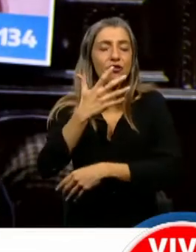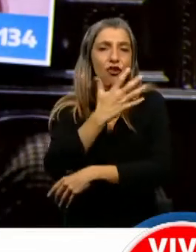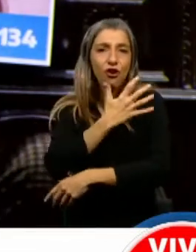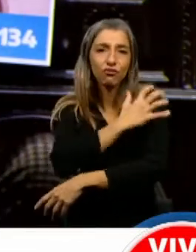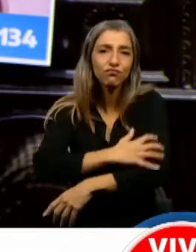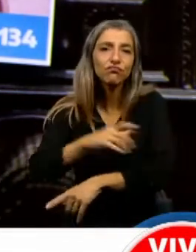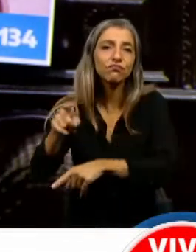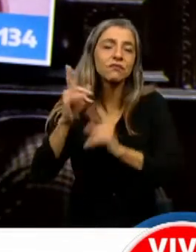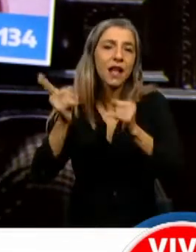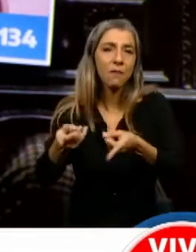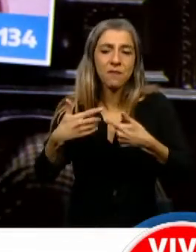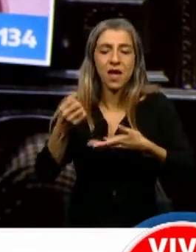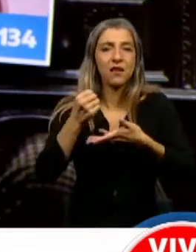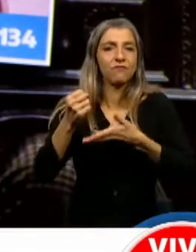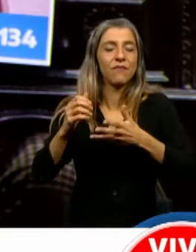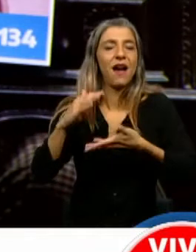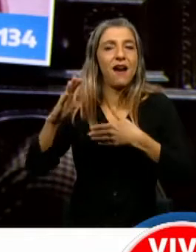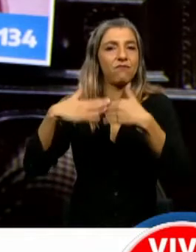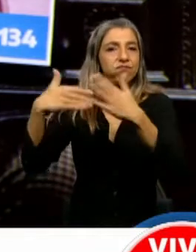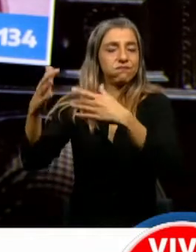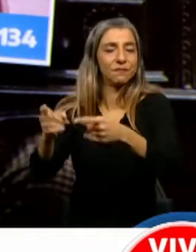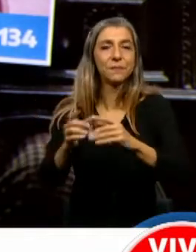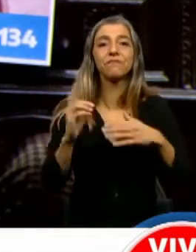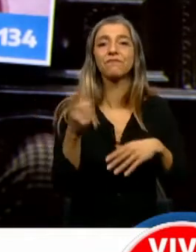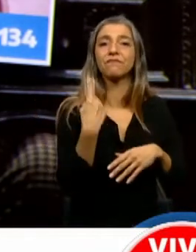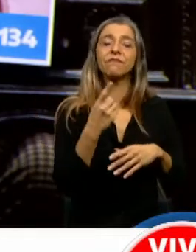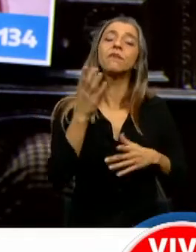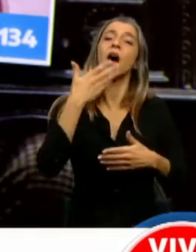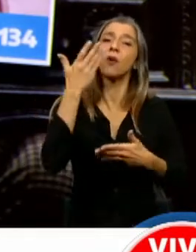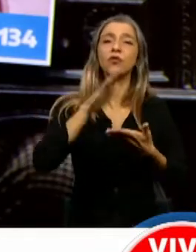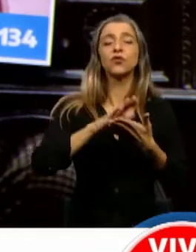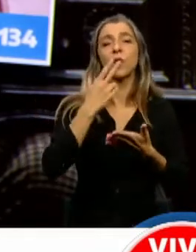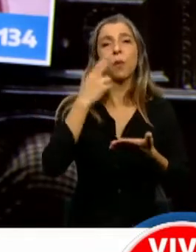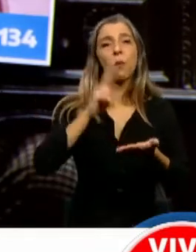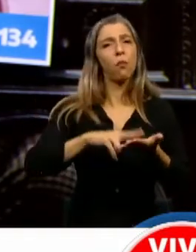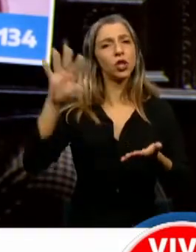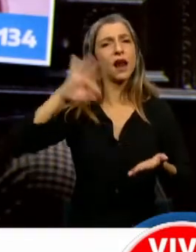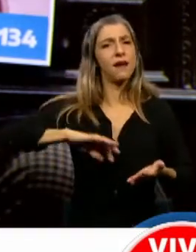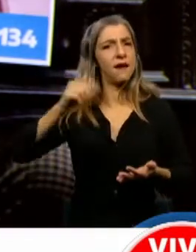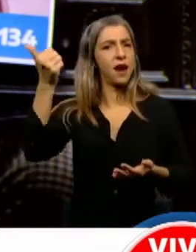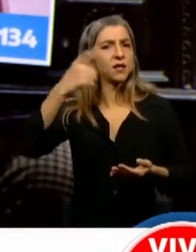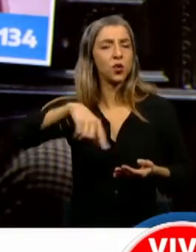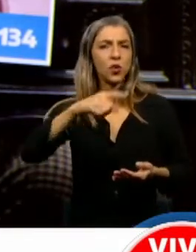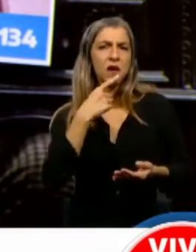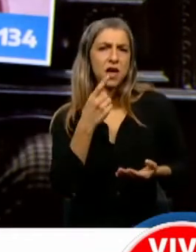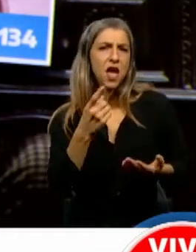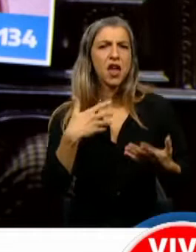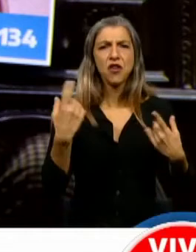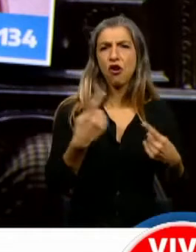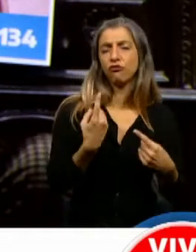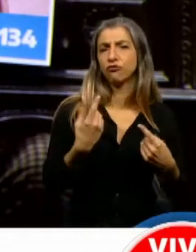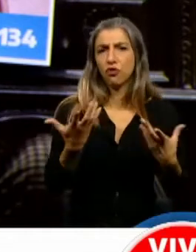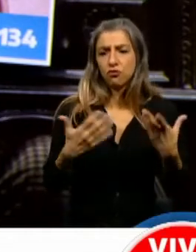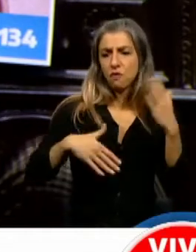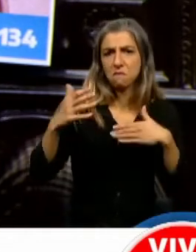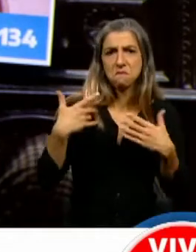Congreso rebalanceó el impuesto a las ganancias y dijo, si tenemos que hacer más intensa la carga